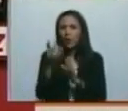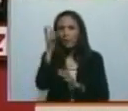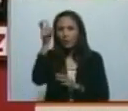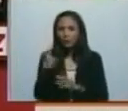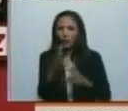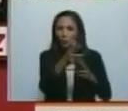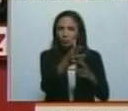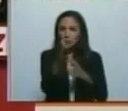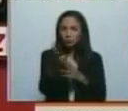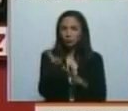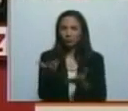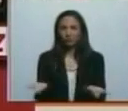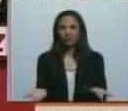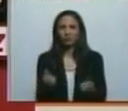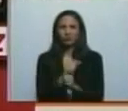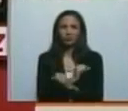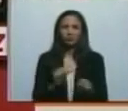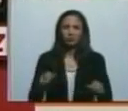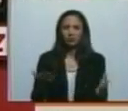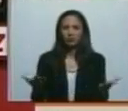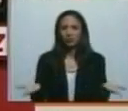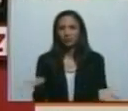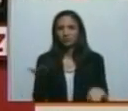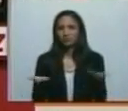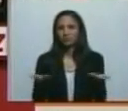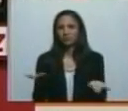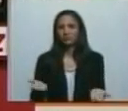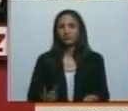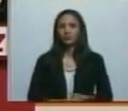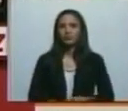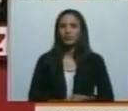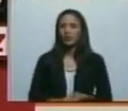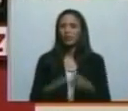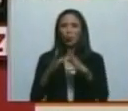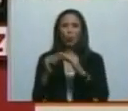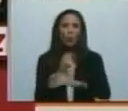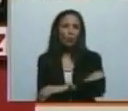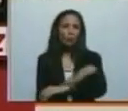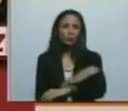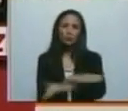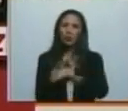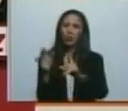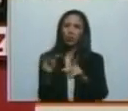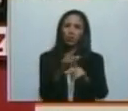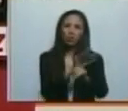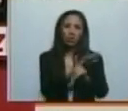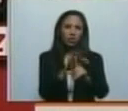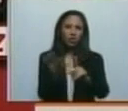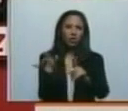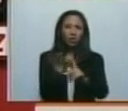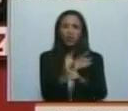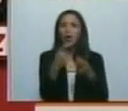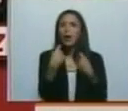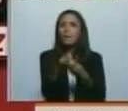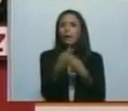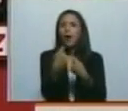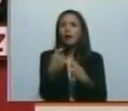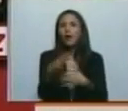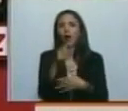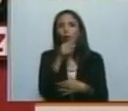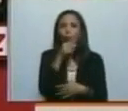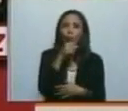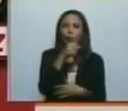angelitos. La derecha con sus palangristas, pagados por el imperialismo, pagados, ¿vale?